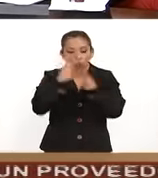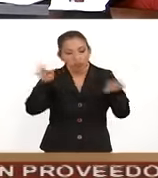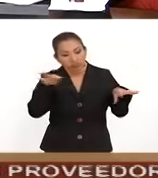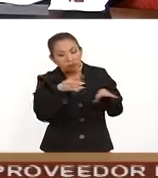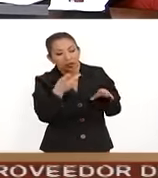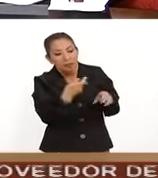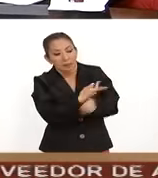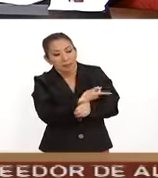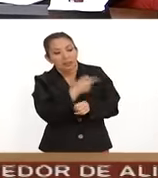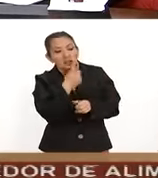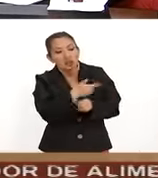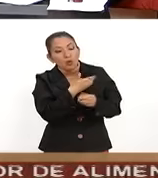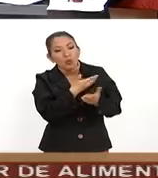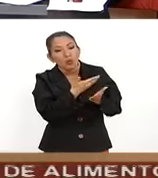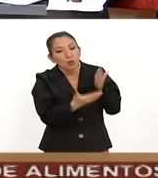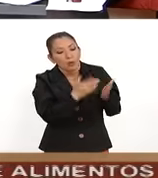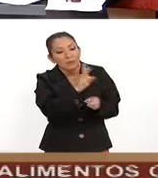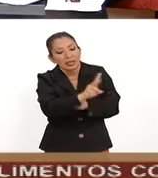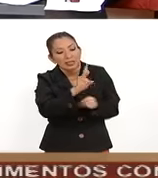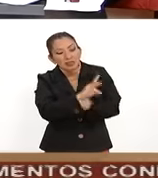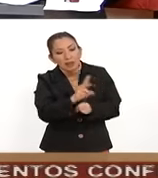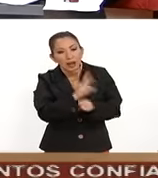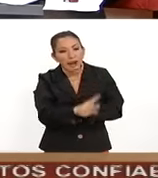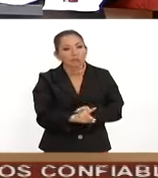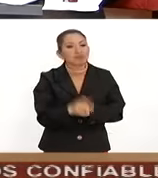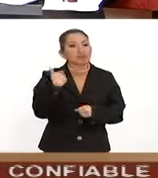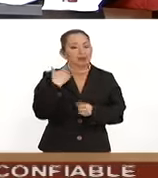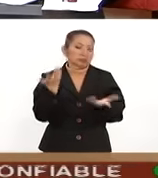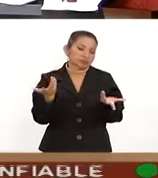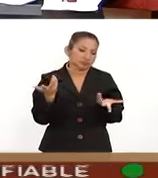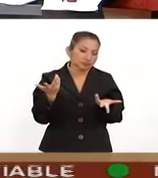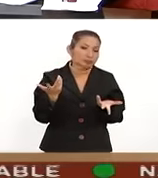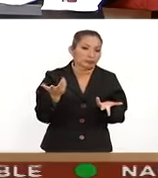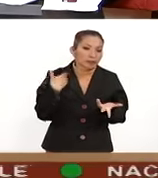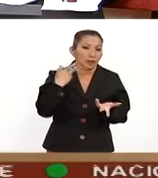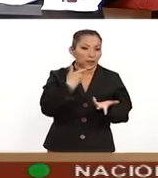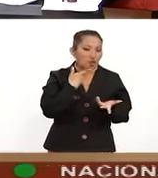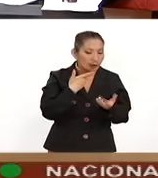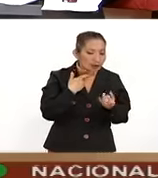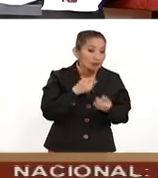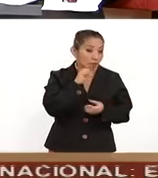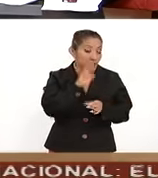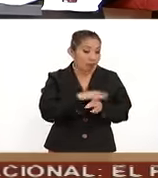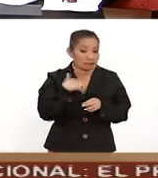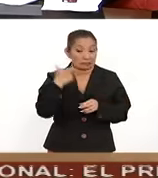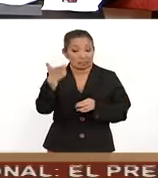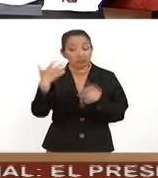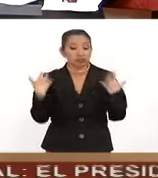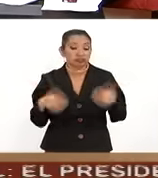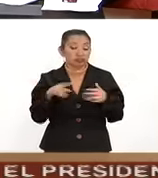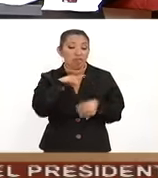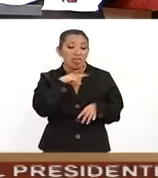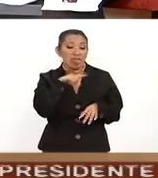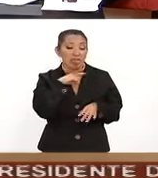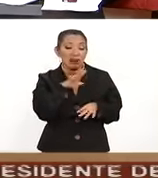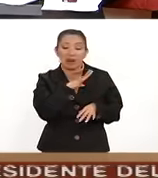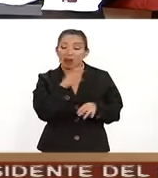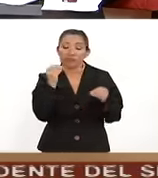lo que está ocurriendo en Venezuela desde el punto de vista político sobre todo y económico, es decir, hay